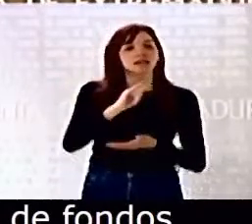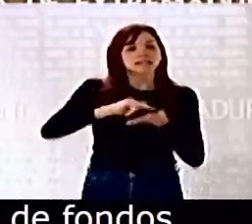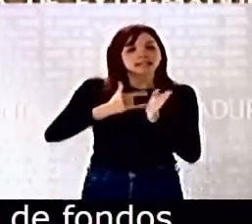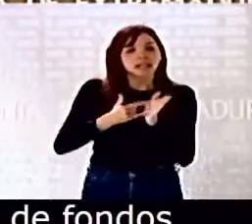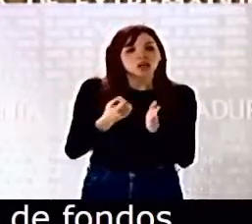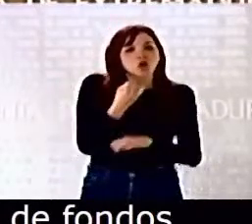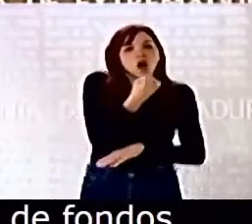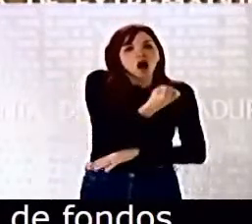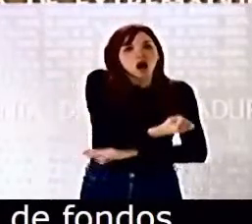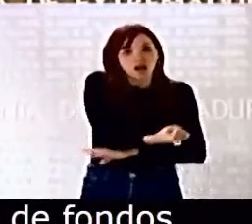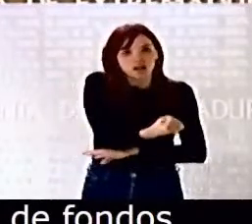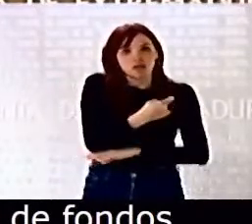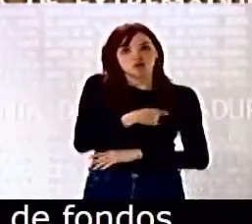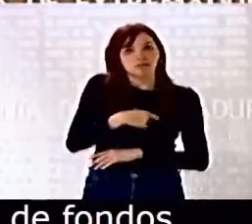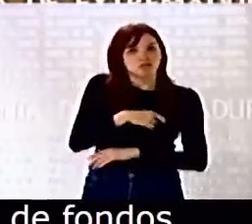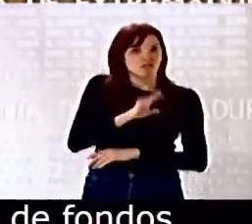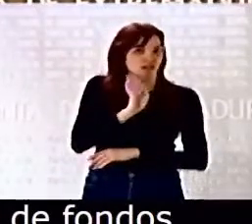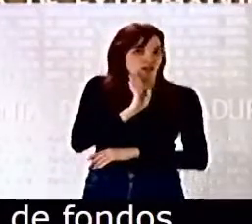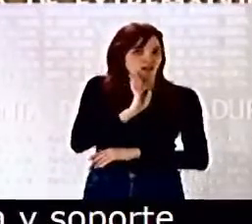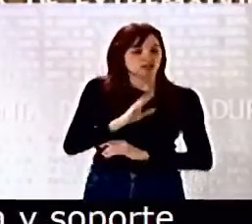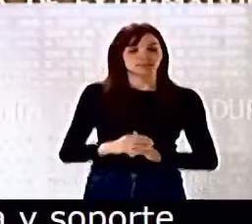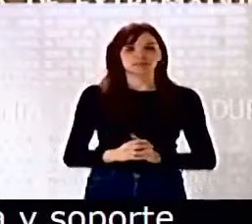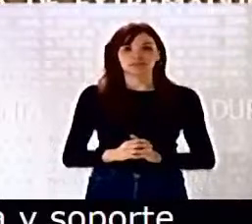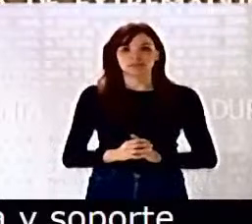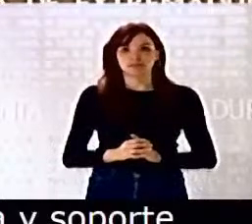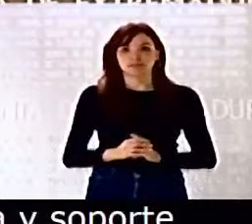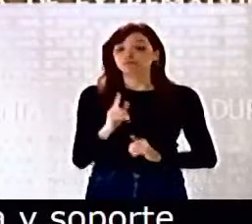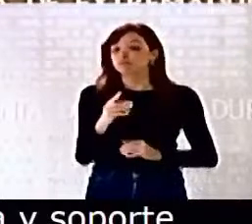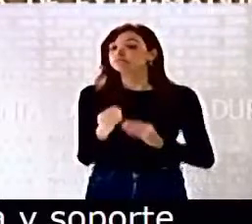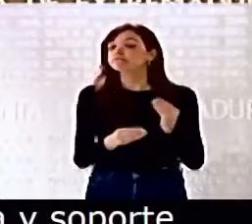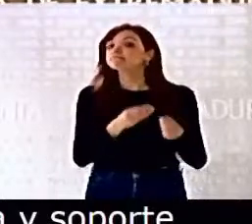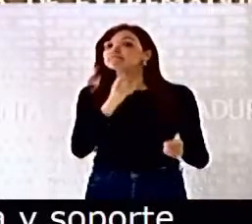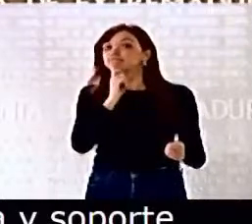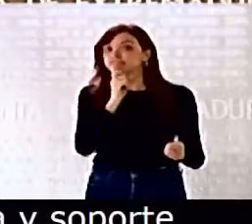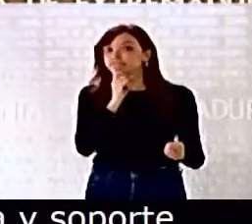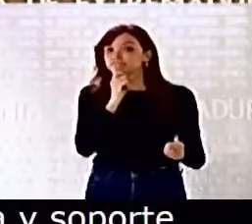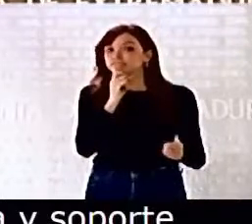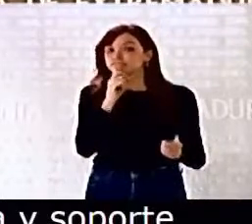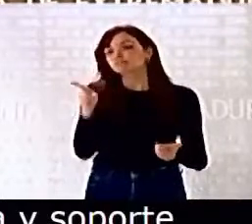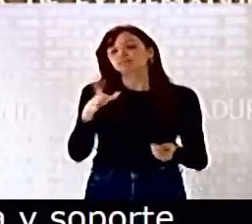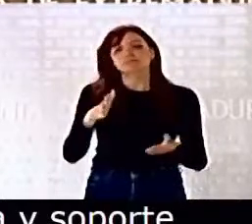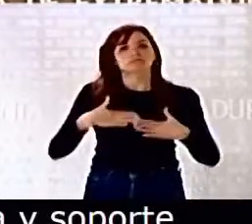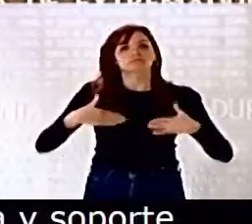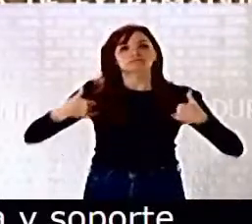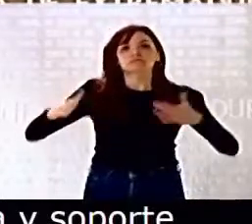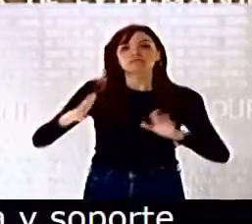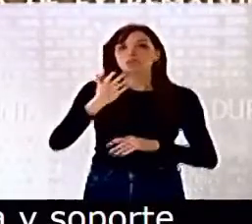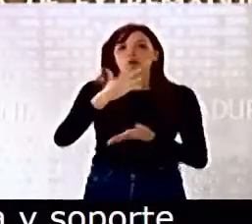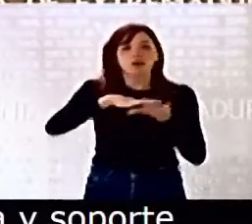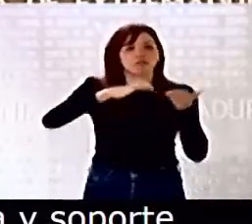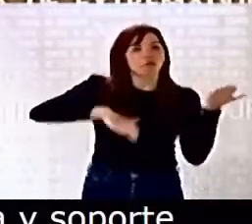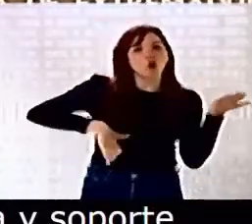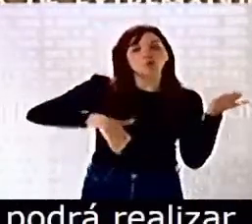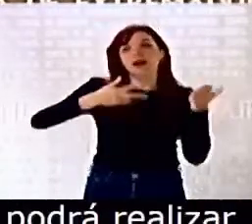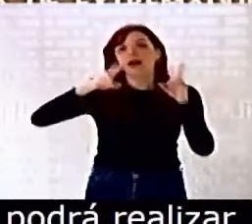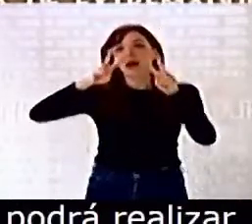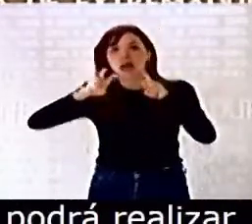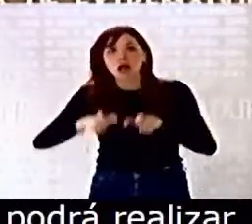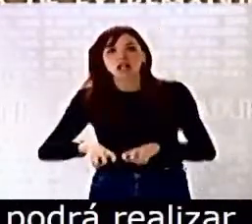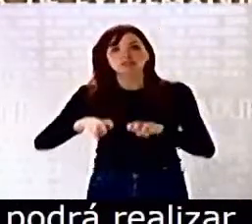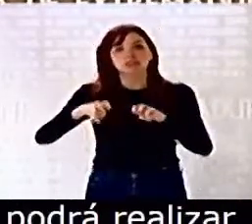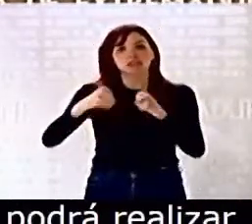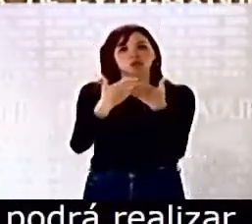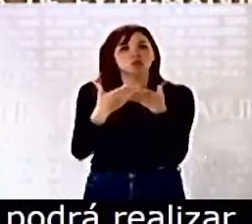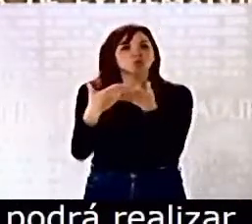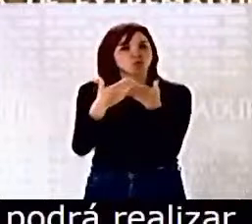Comisión de Fondos Europeos. Y para ello podrá realizar estudios, informes, análisis,